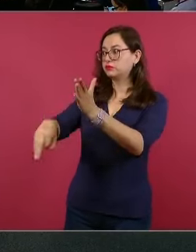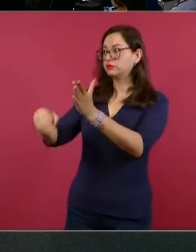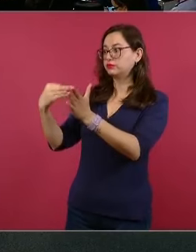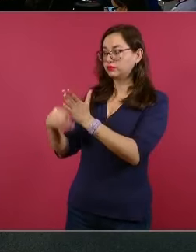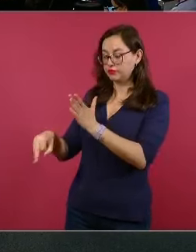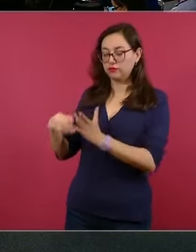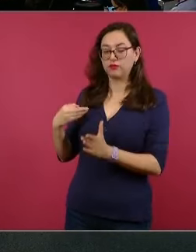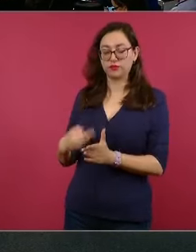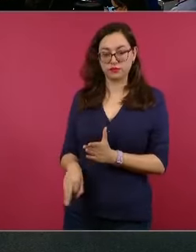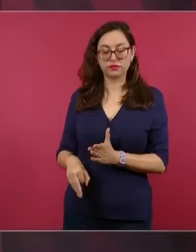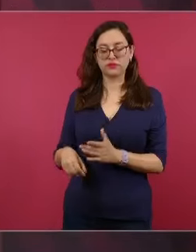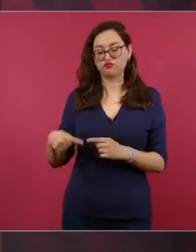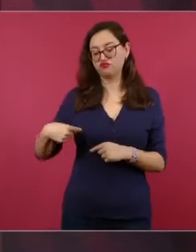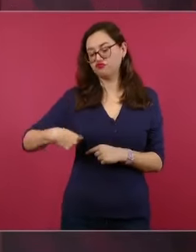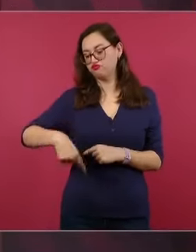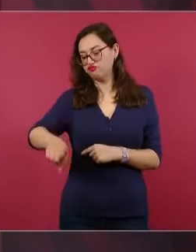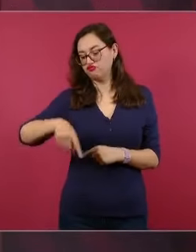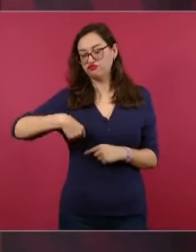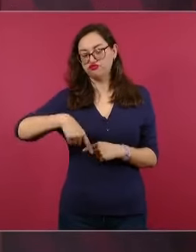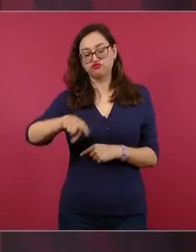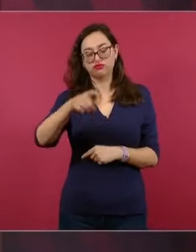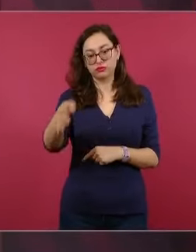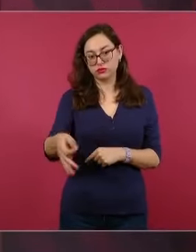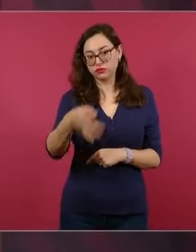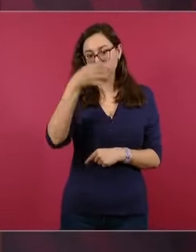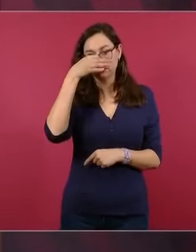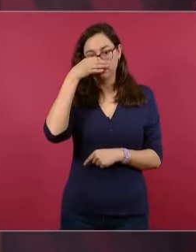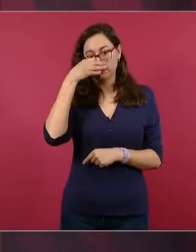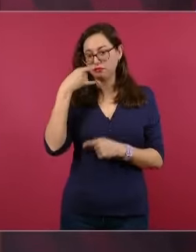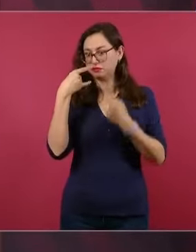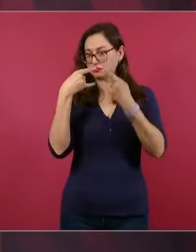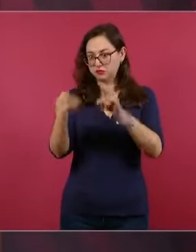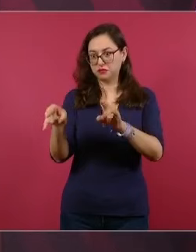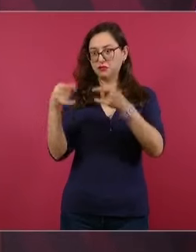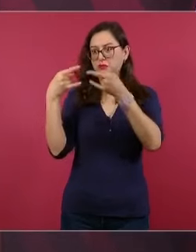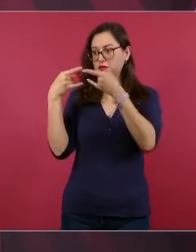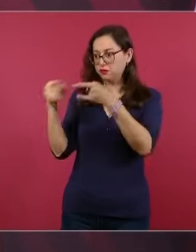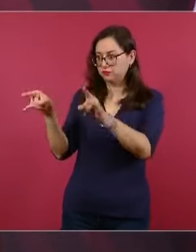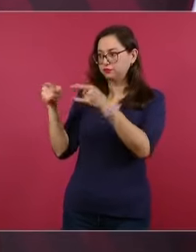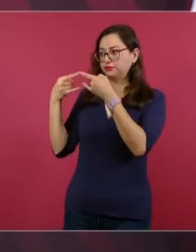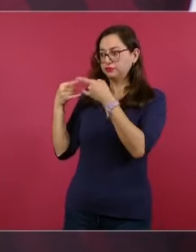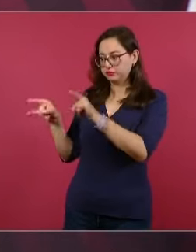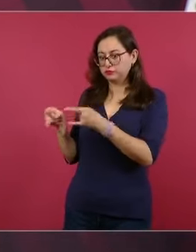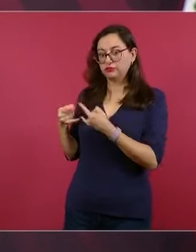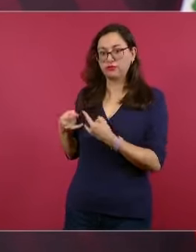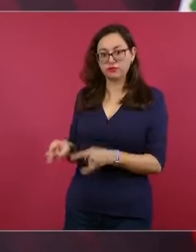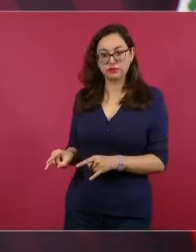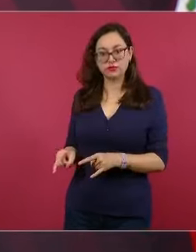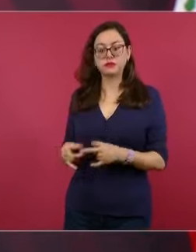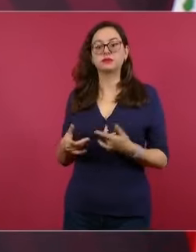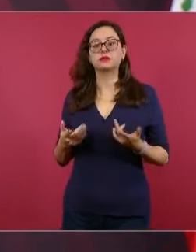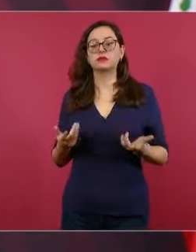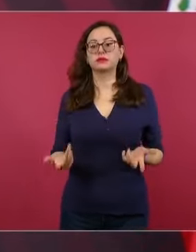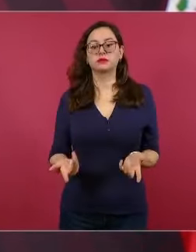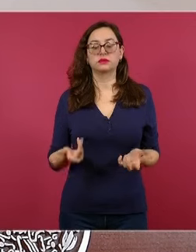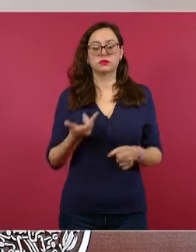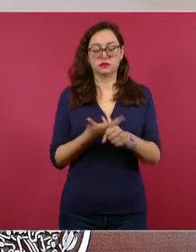en este tiempo que nos queda van a estar ya funcionando